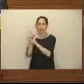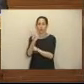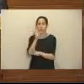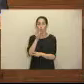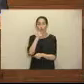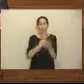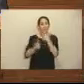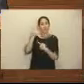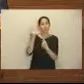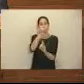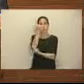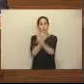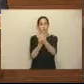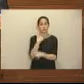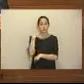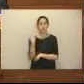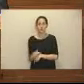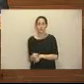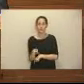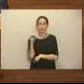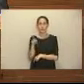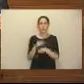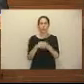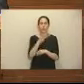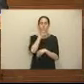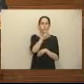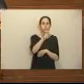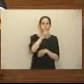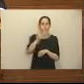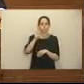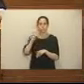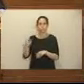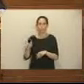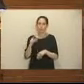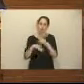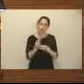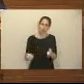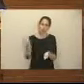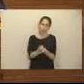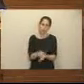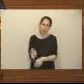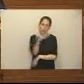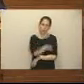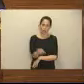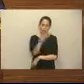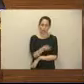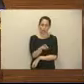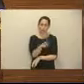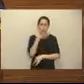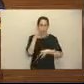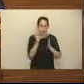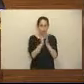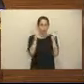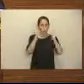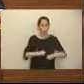del año pasado y reiterar nuevamente las mismas vagas apelaciones al acuerdo y a la responsabilidad que